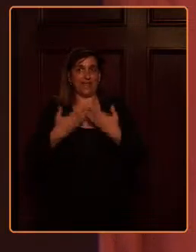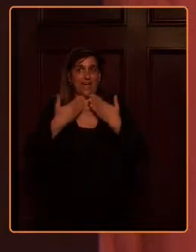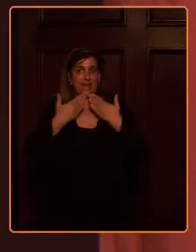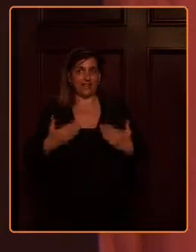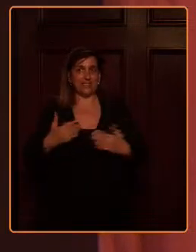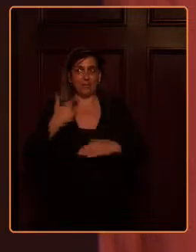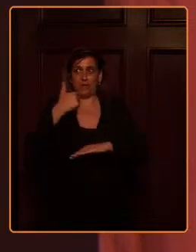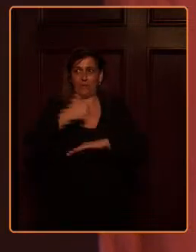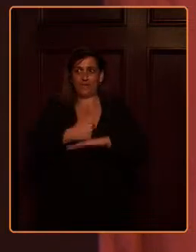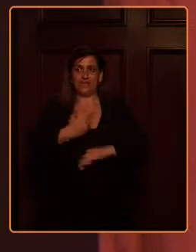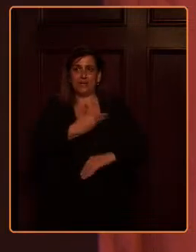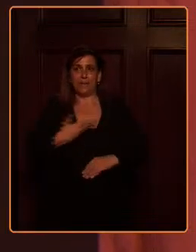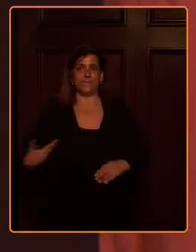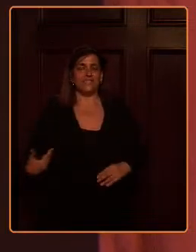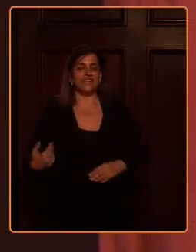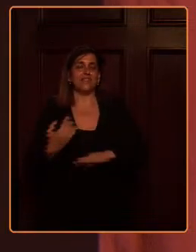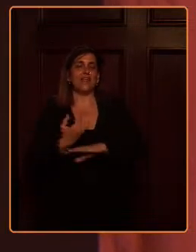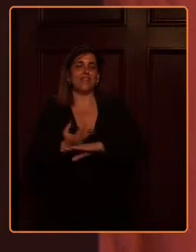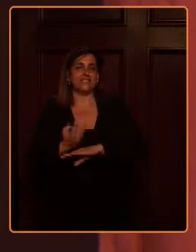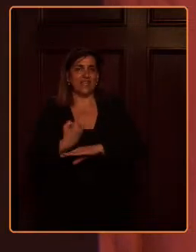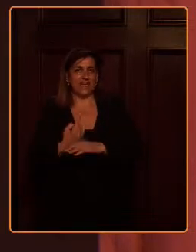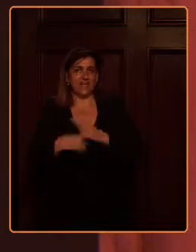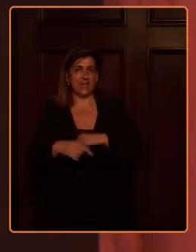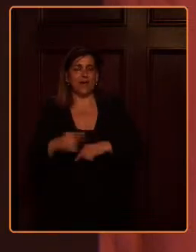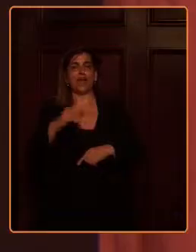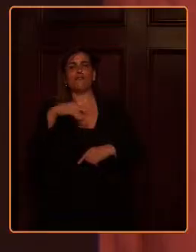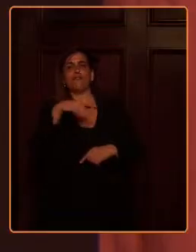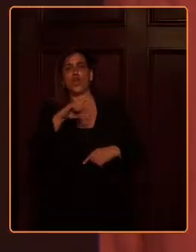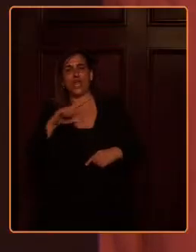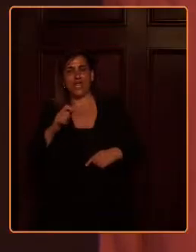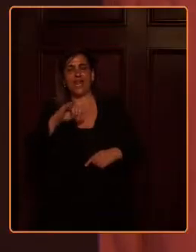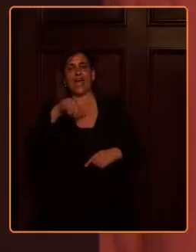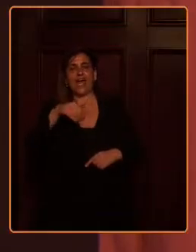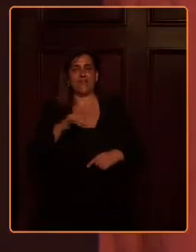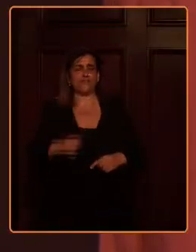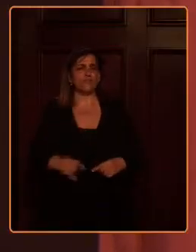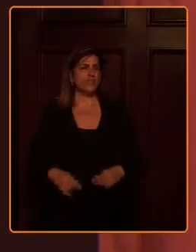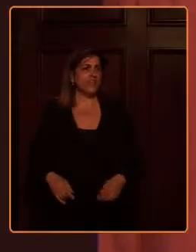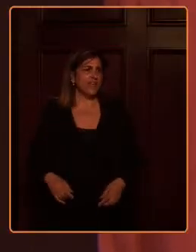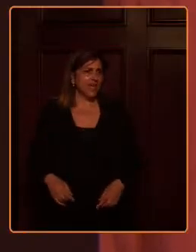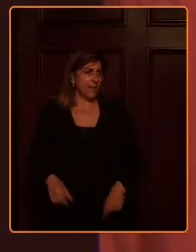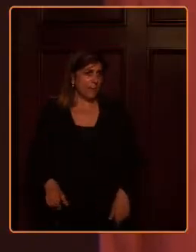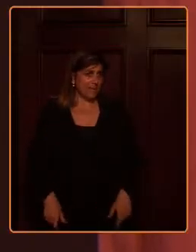presencia de la presidenta de Ceibal, Fiorella Jaim, que está por ahí sentada.